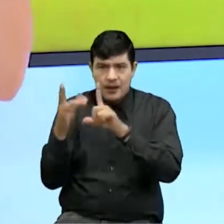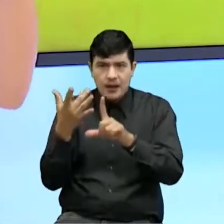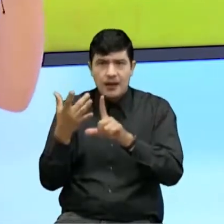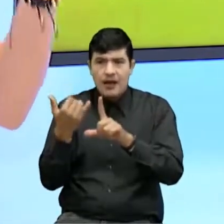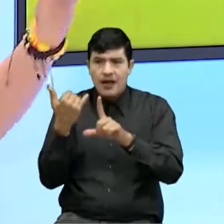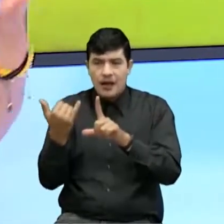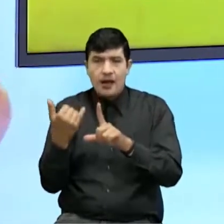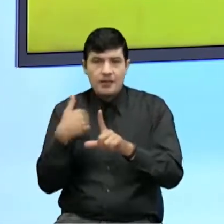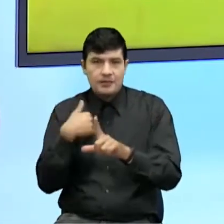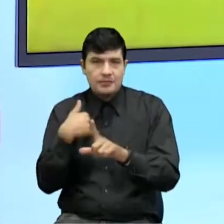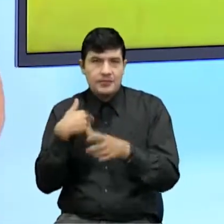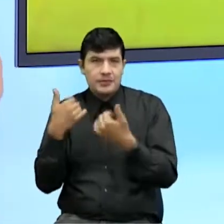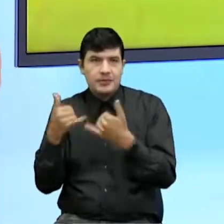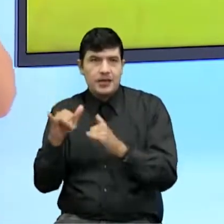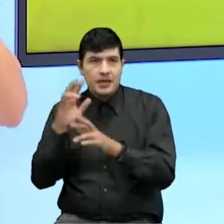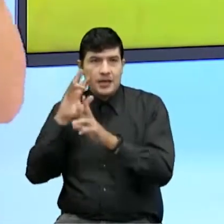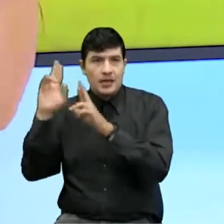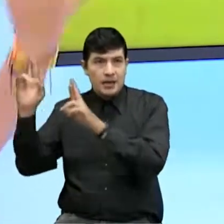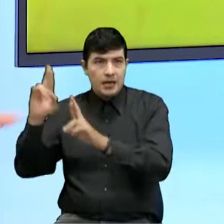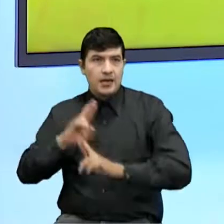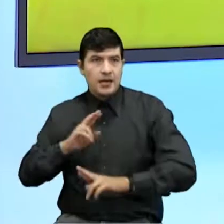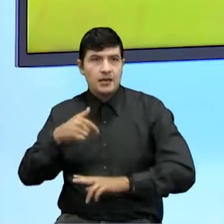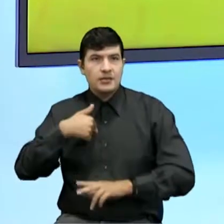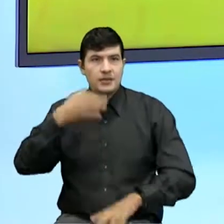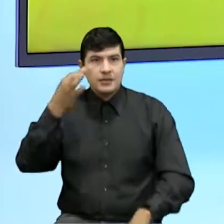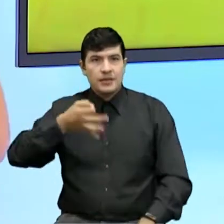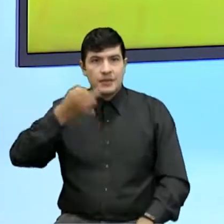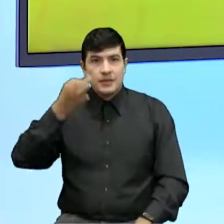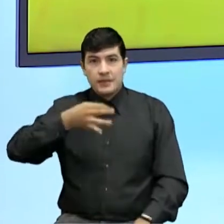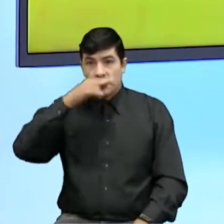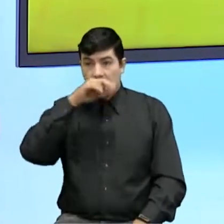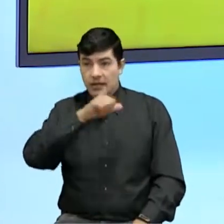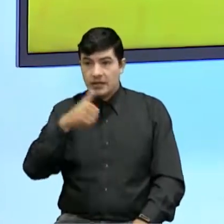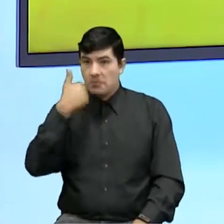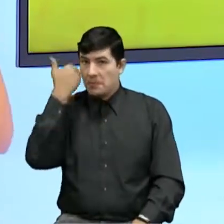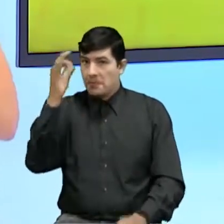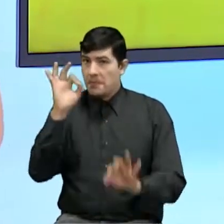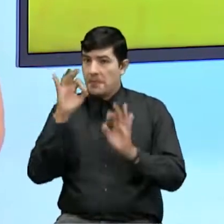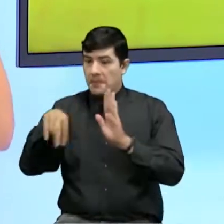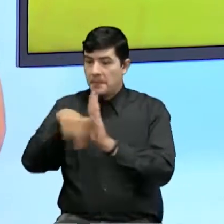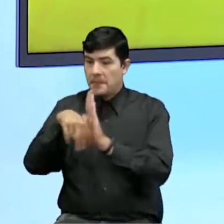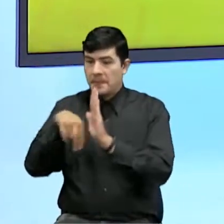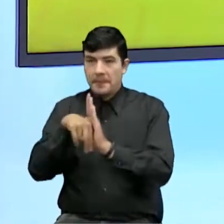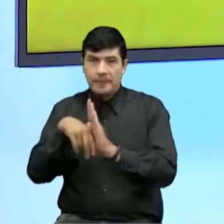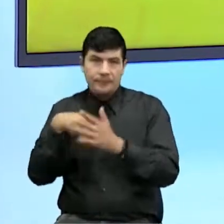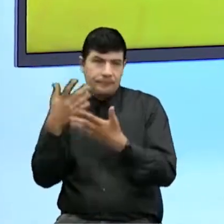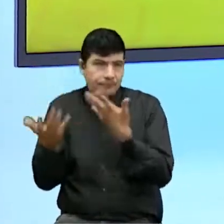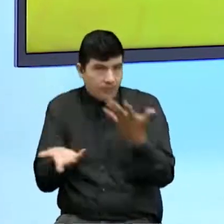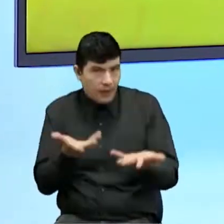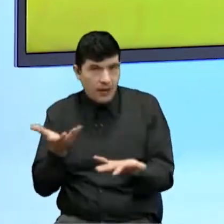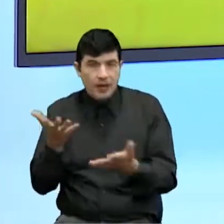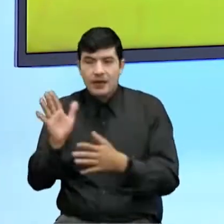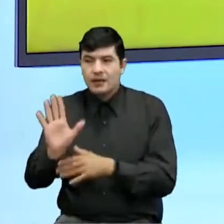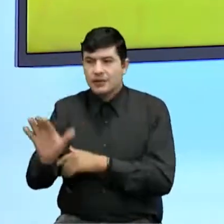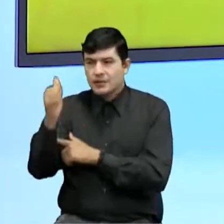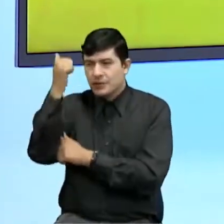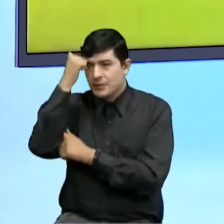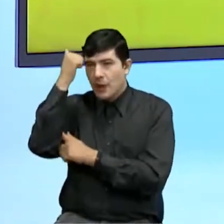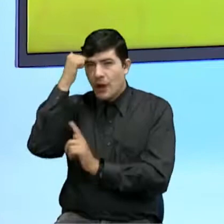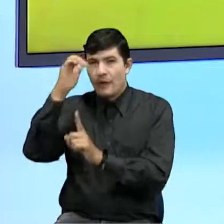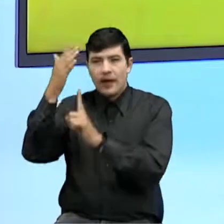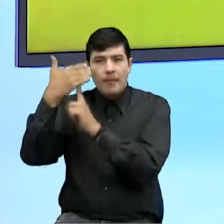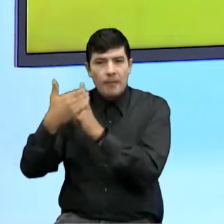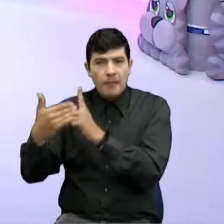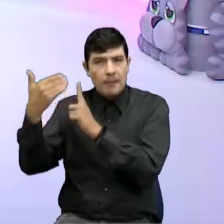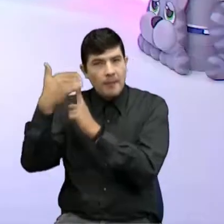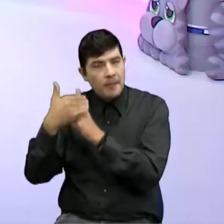Pues yo en el colegio me destacaba mucho por ser una niña con notas muy altas, entonces pues los profes eran consentidores